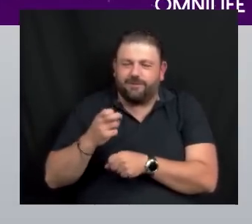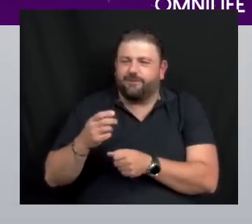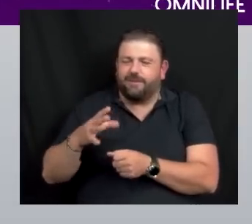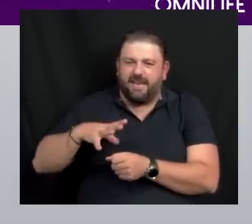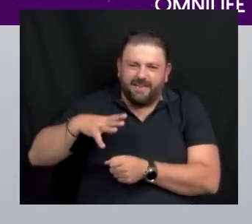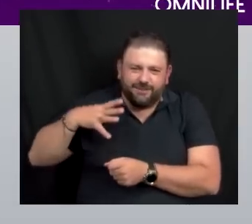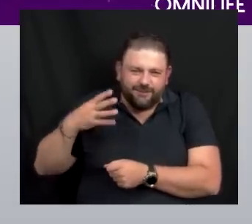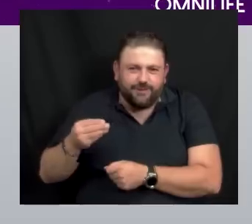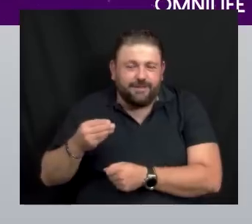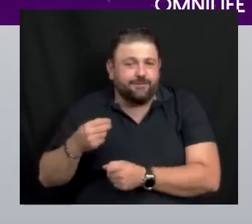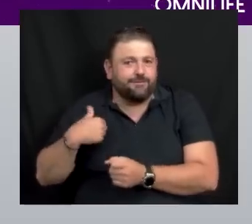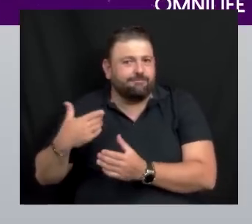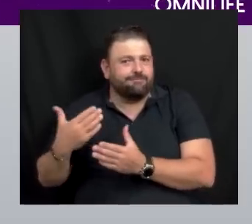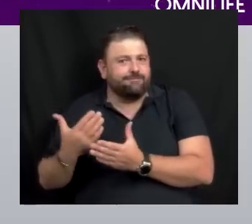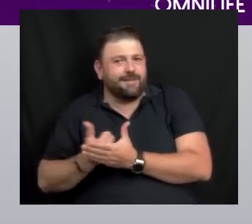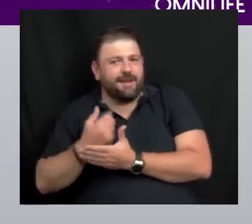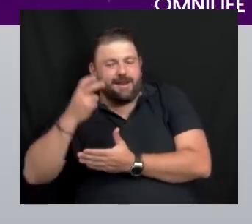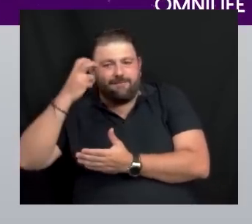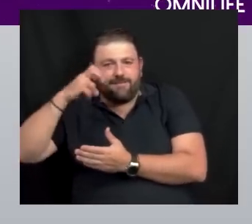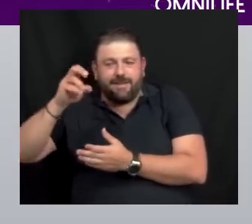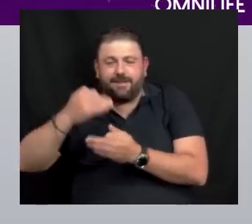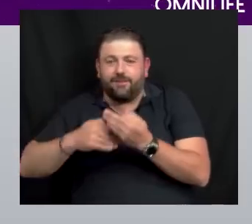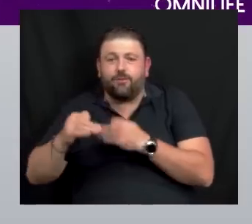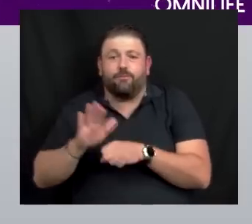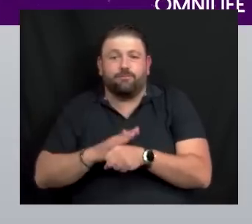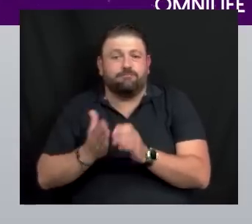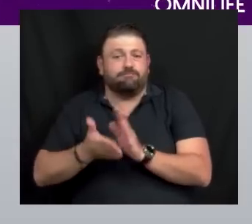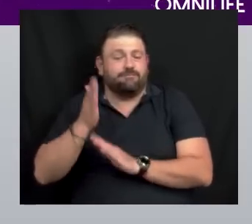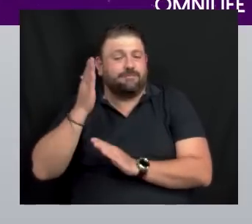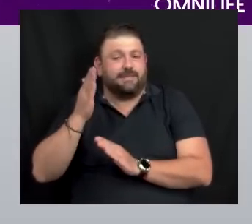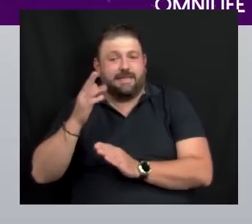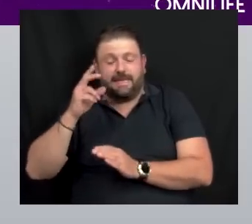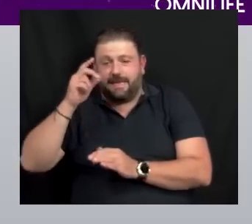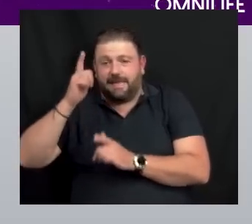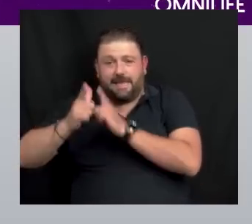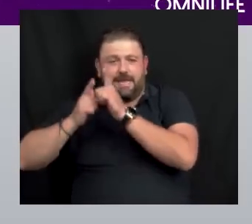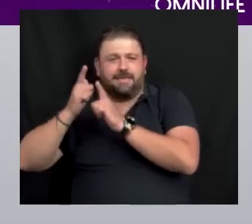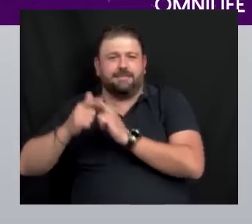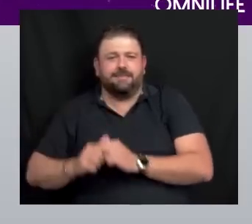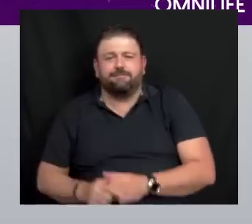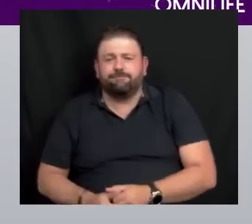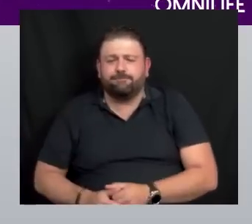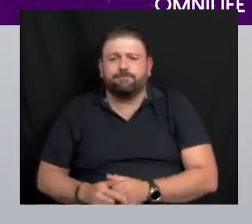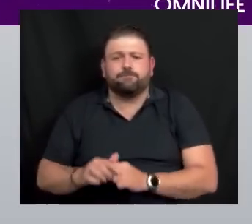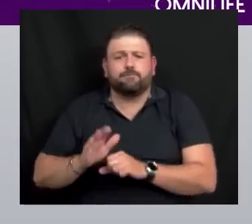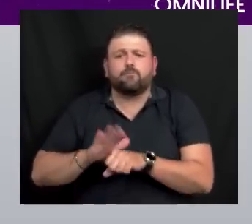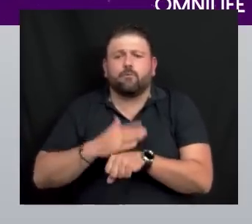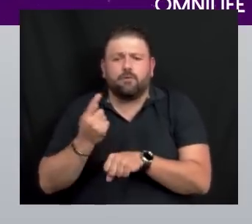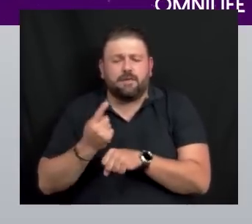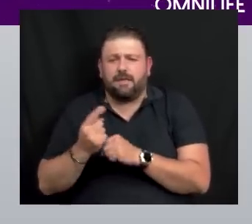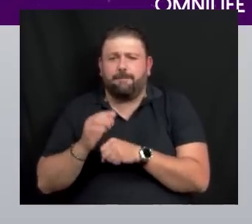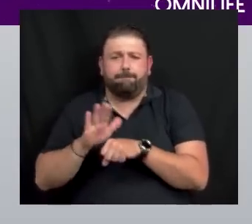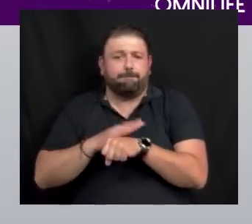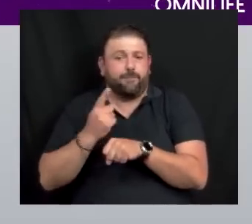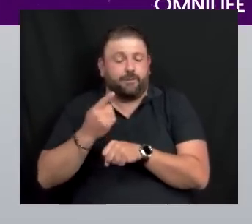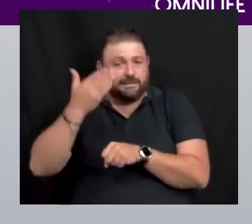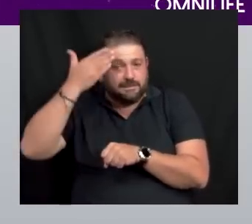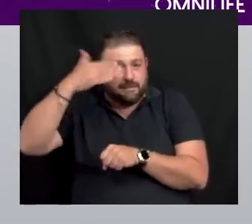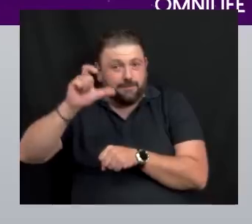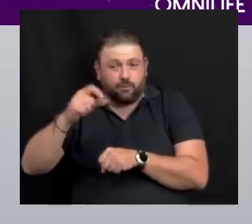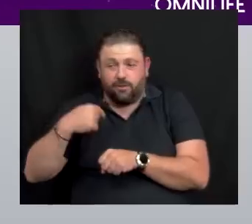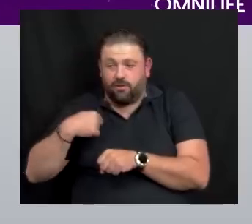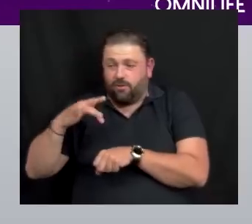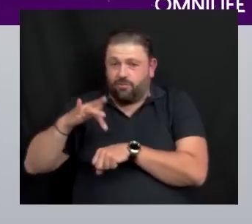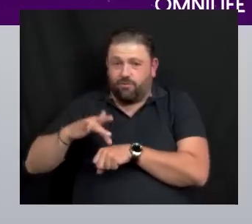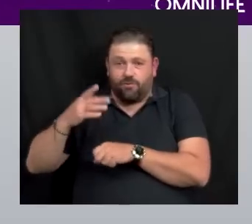internacional. Yo no nos hemos perdido ninguno desde que entramos a Unilog. ¿Por qué? Porque sabemos que este viaje internacional